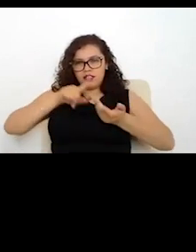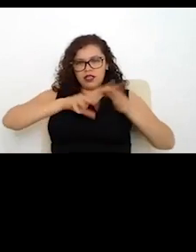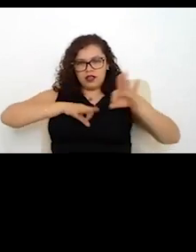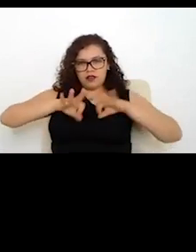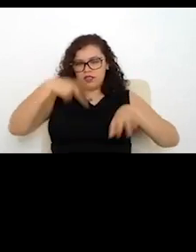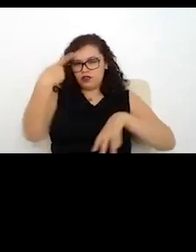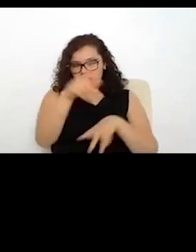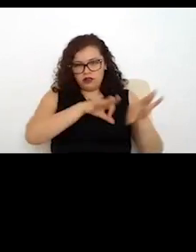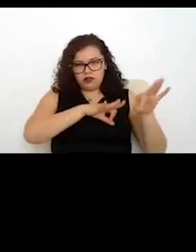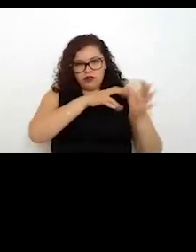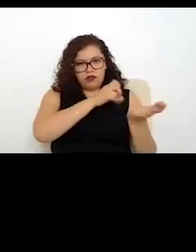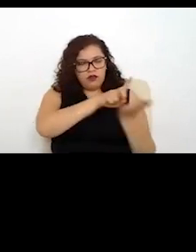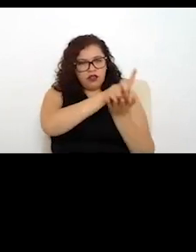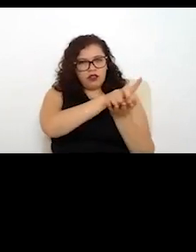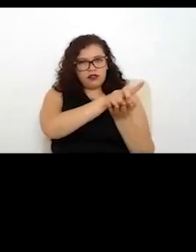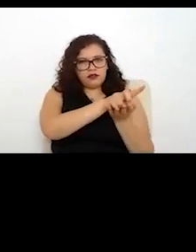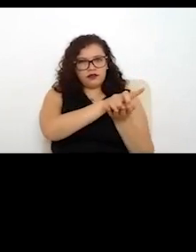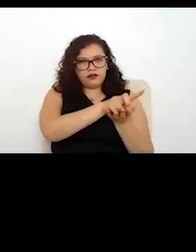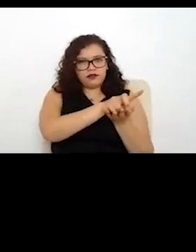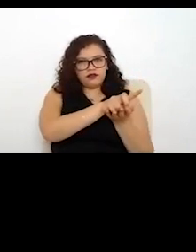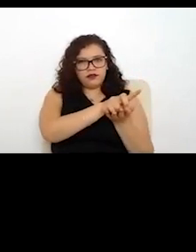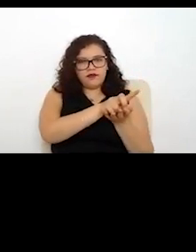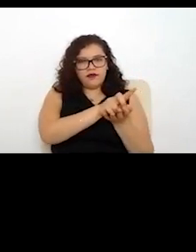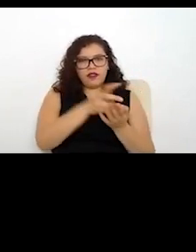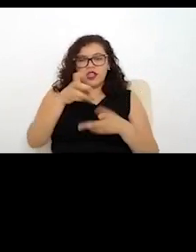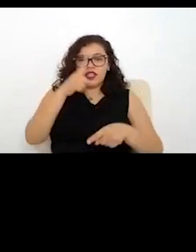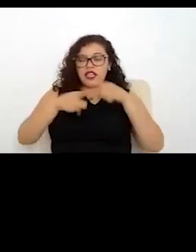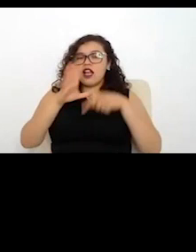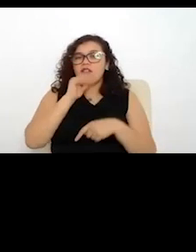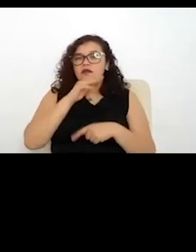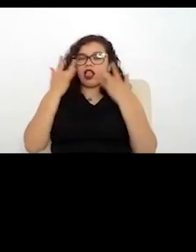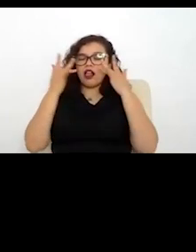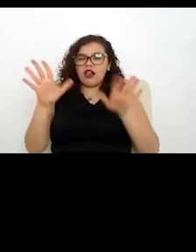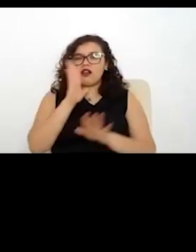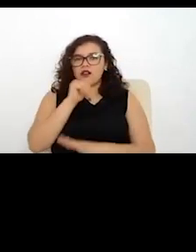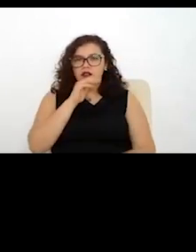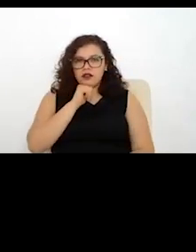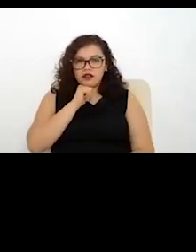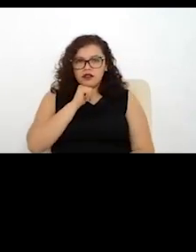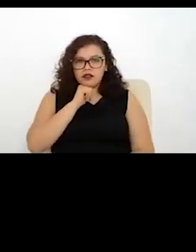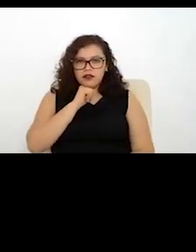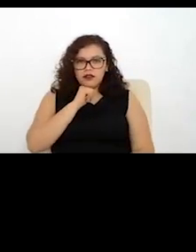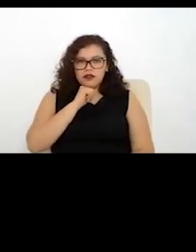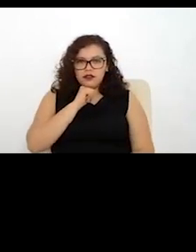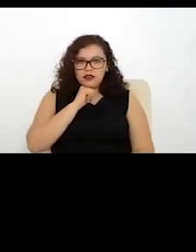derecho que justamente no se puede pactar en contrario. No se puede renunciar en caso de haber utilidades, se tiene que